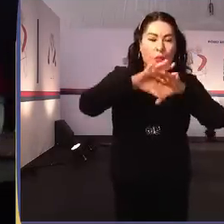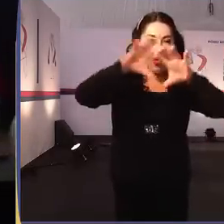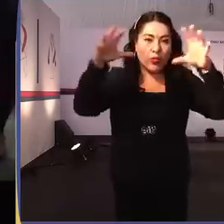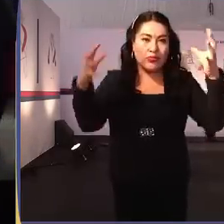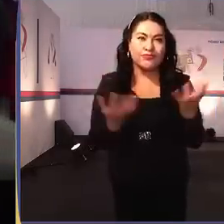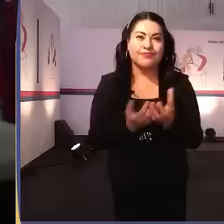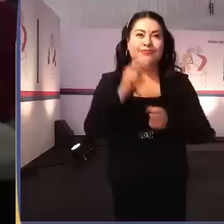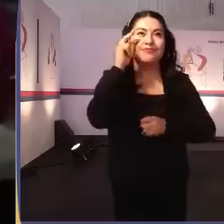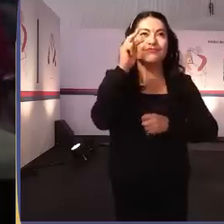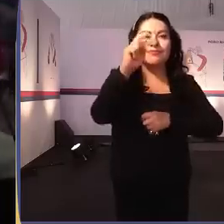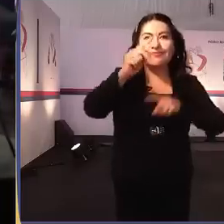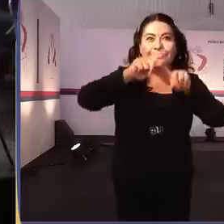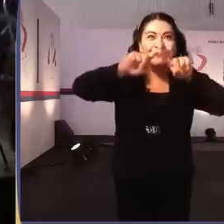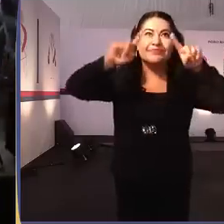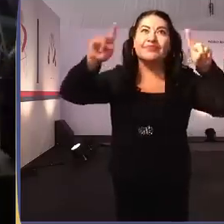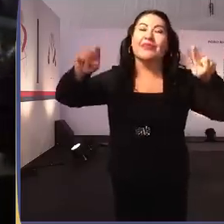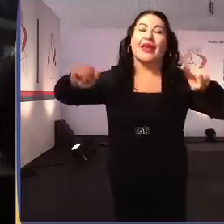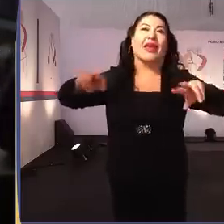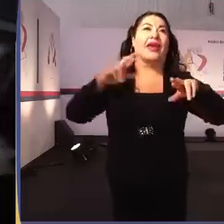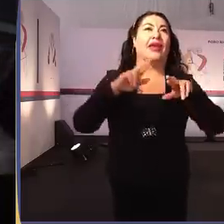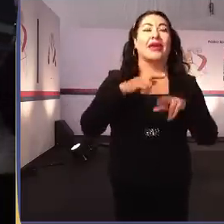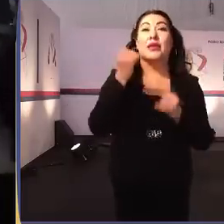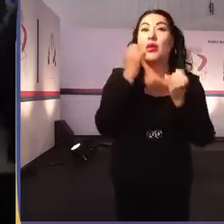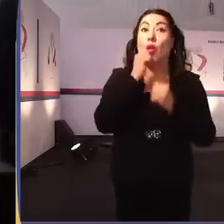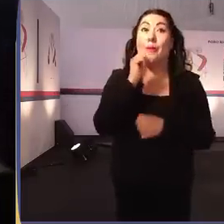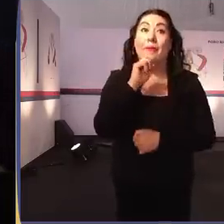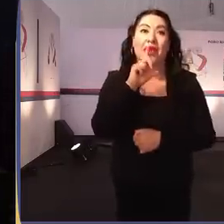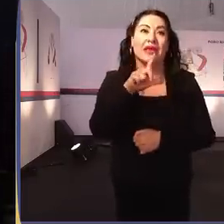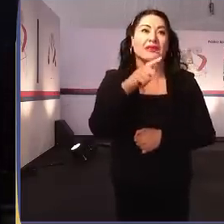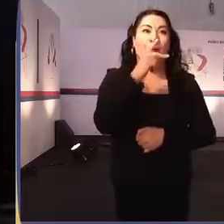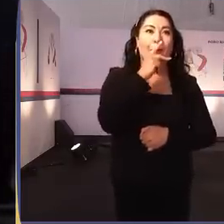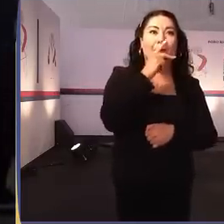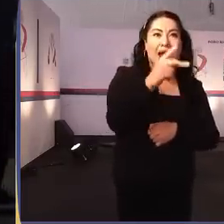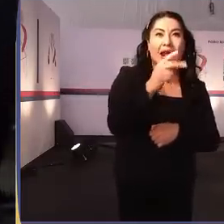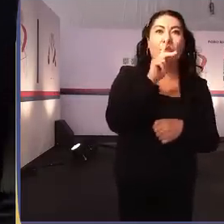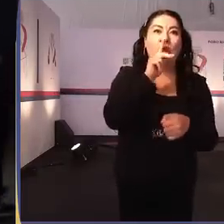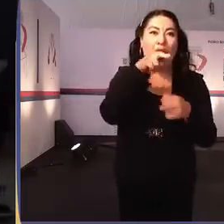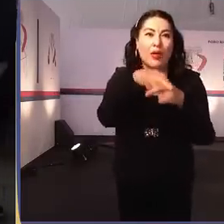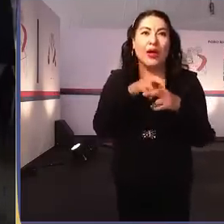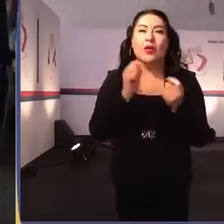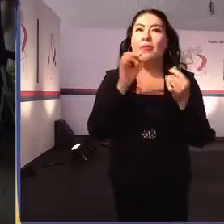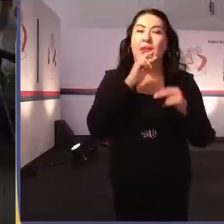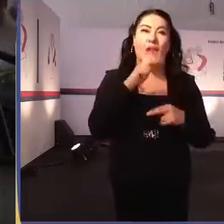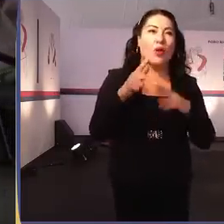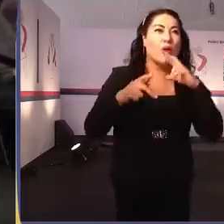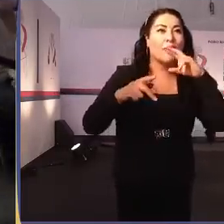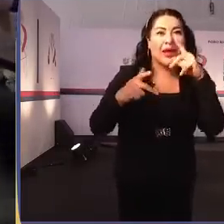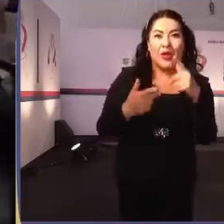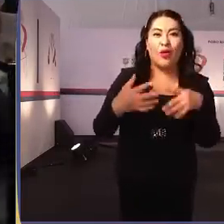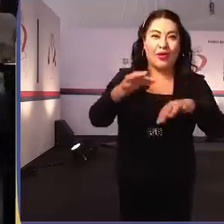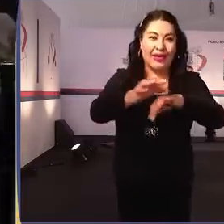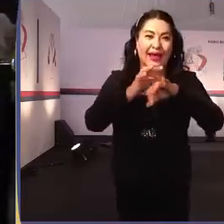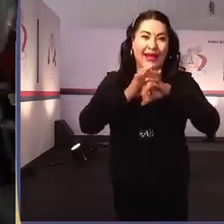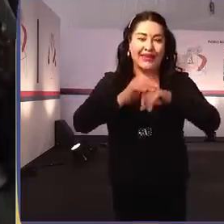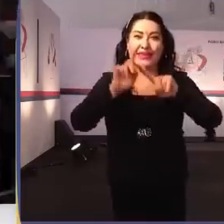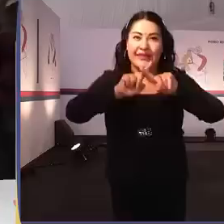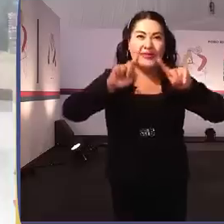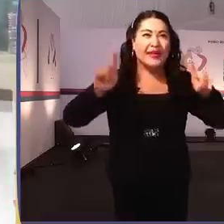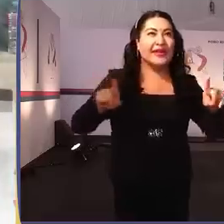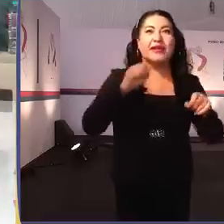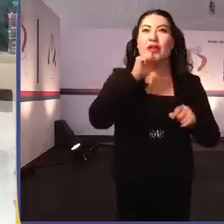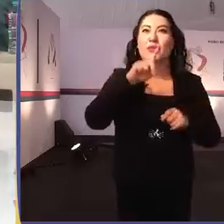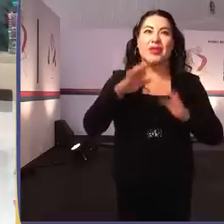más enriquecida, te mejora el lenguaje, te acerca a las realidades ajenas, es un ejercicio